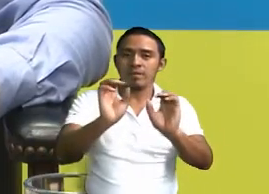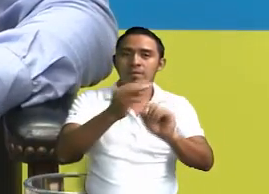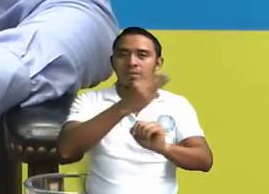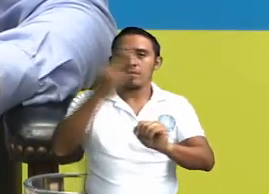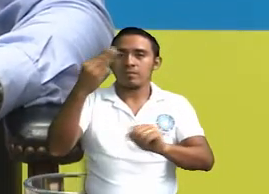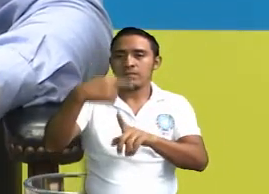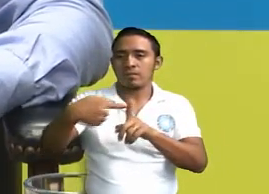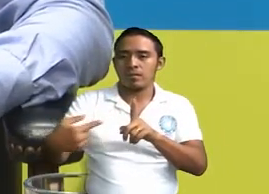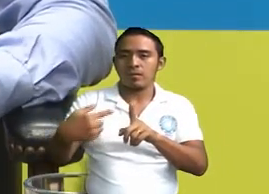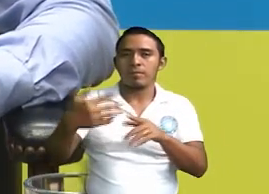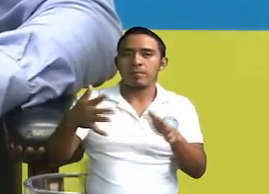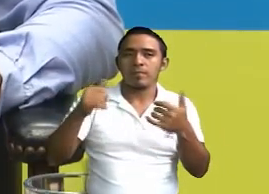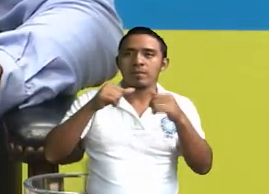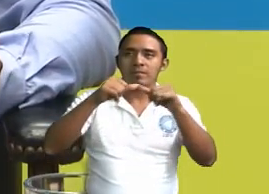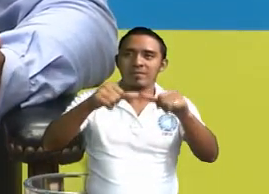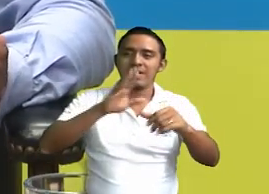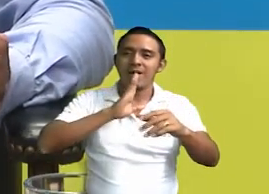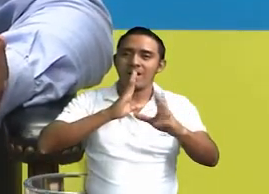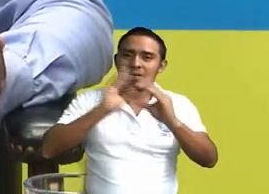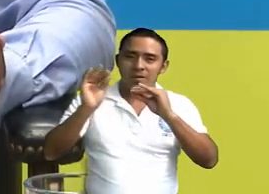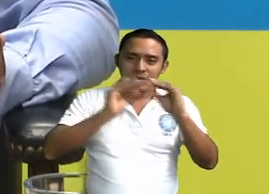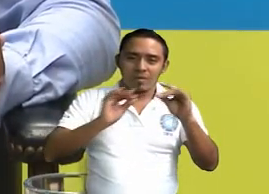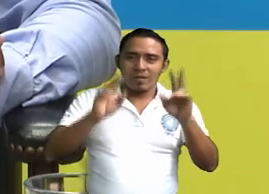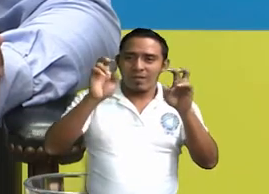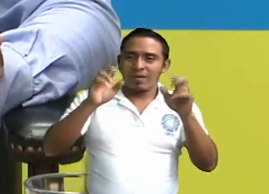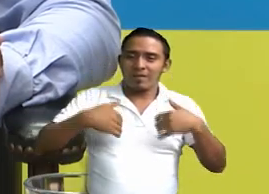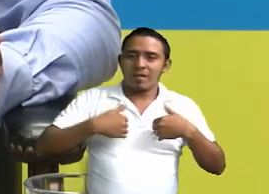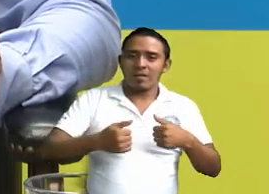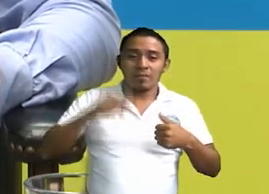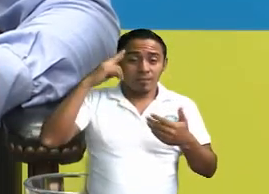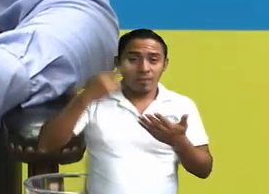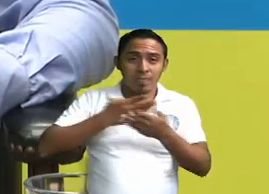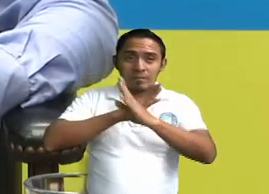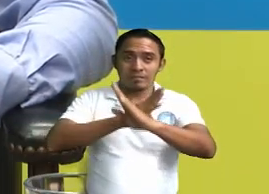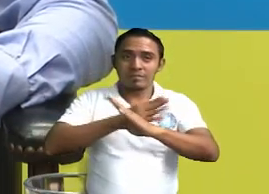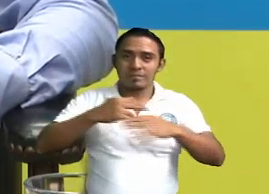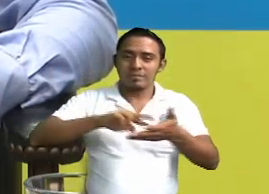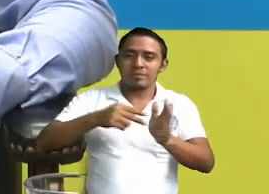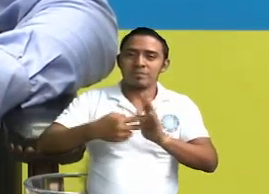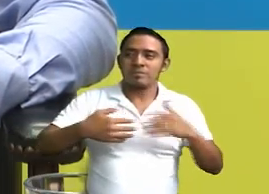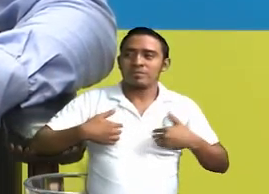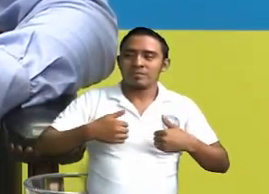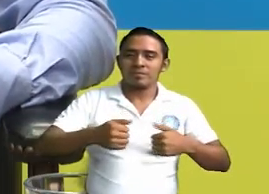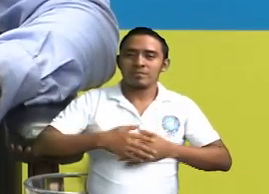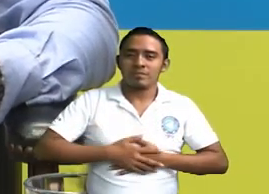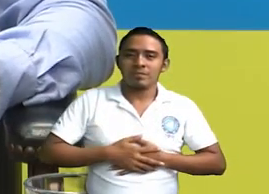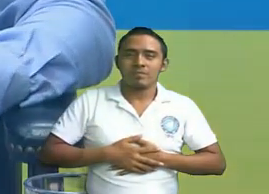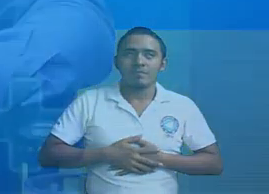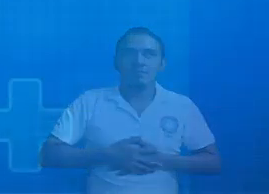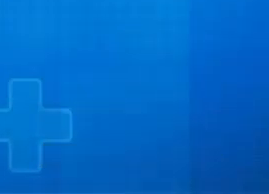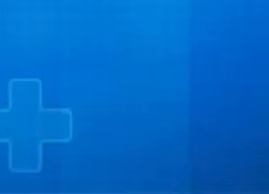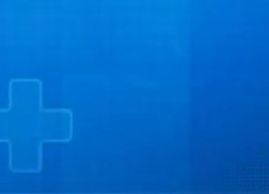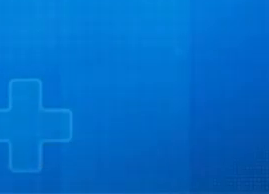3:30 para seguir conversando sobre temas de salud. Recuerde que prevenir también es salud. Gracias.